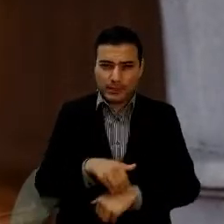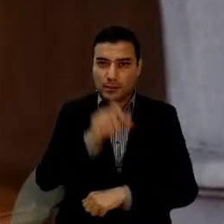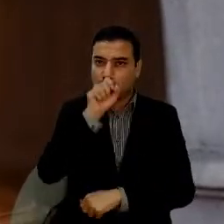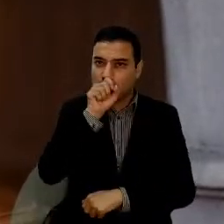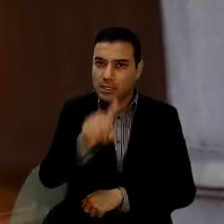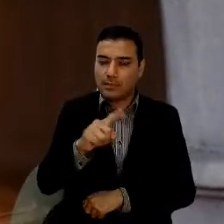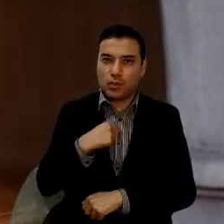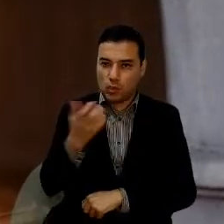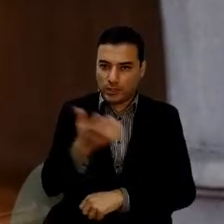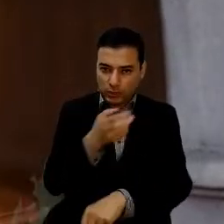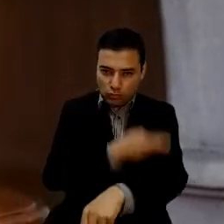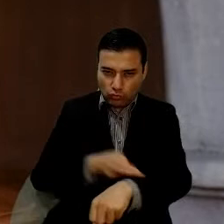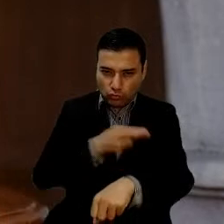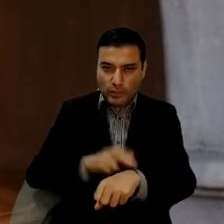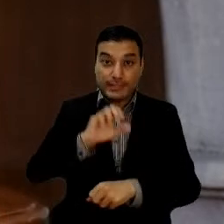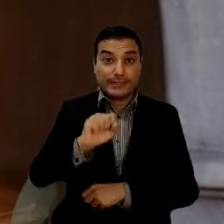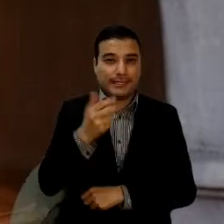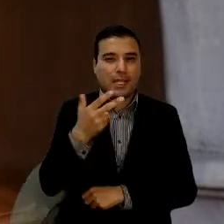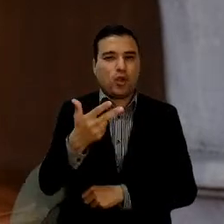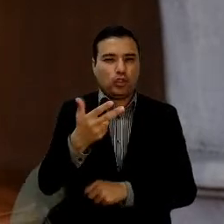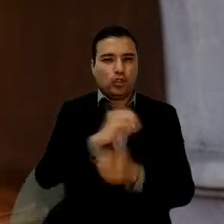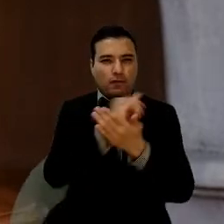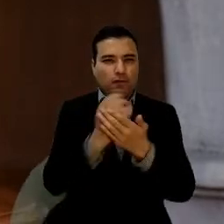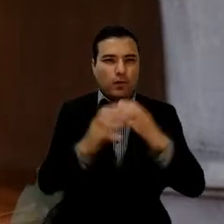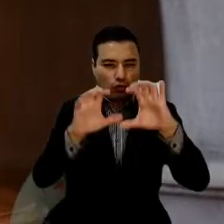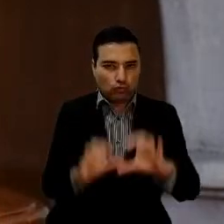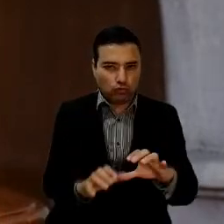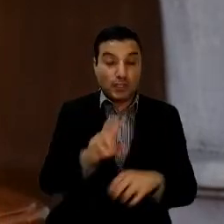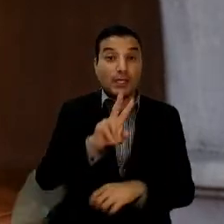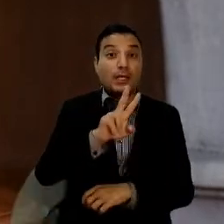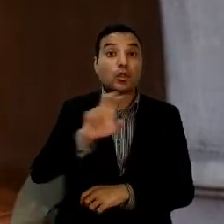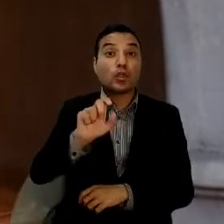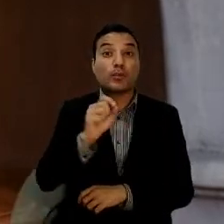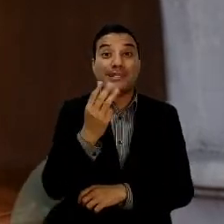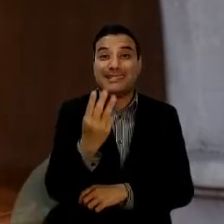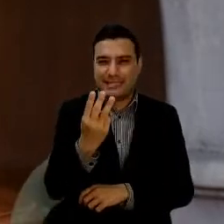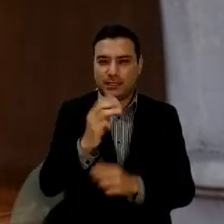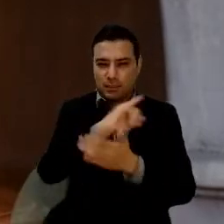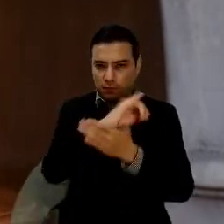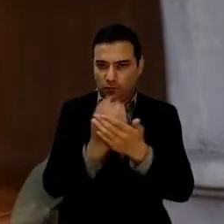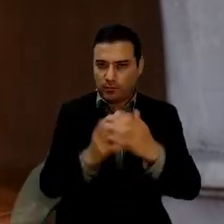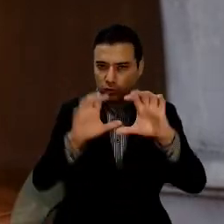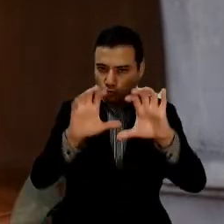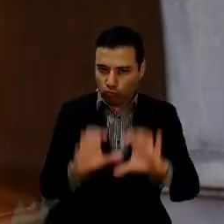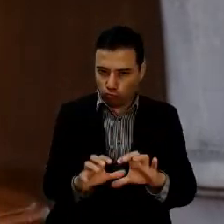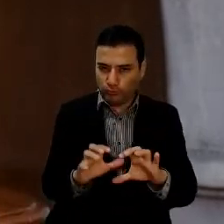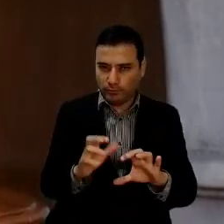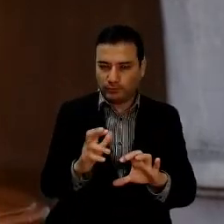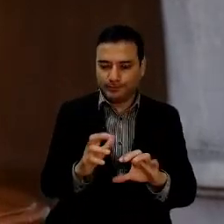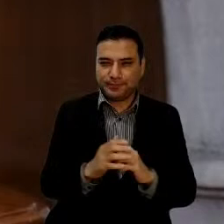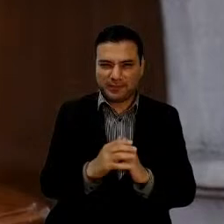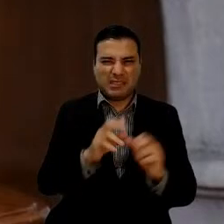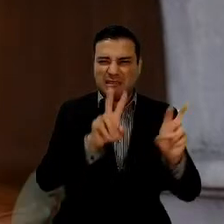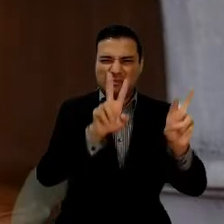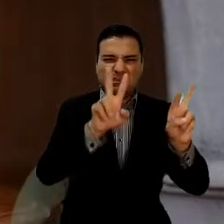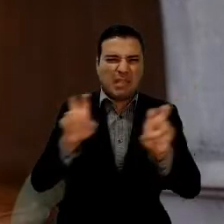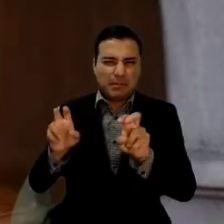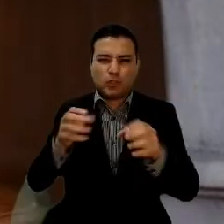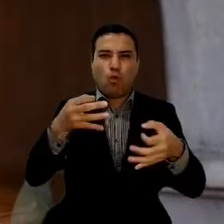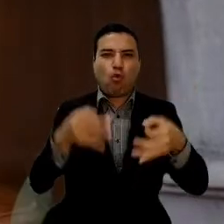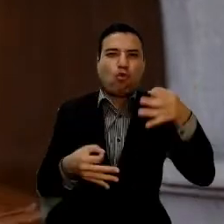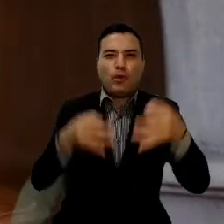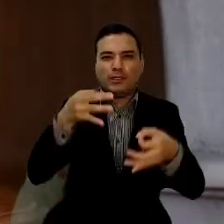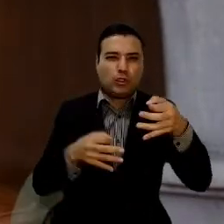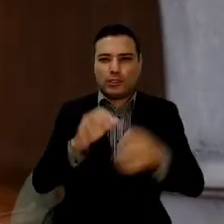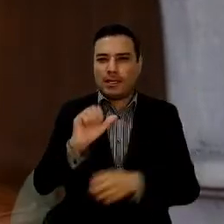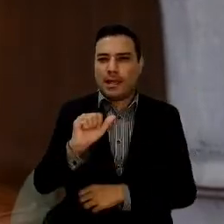de 68 informes previos y 223 informes justificados relativos a diversos juicios de amparo,